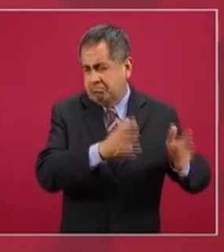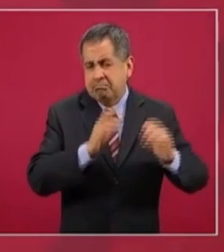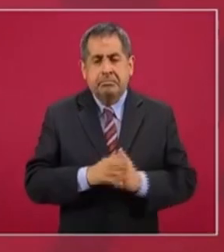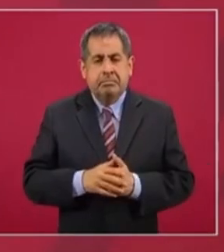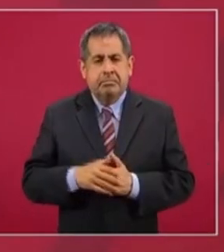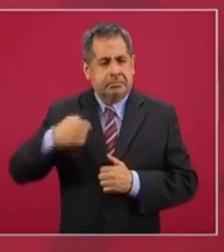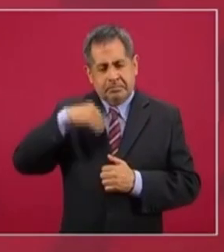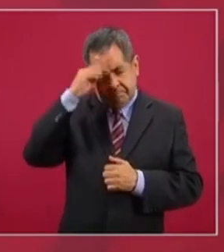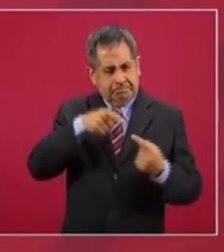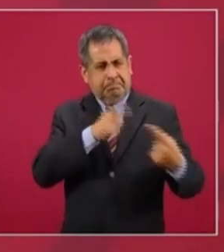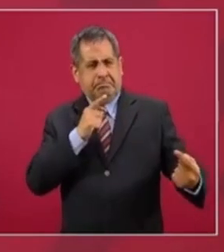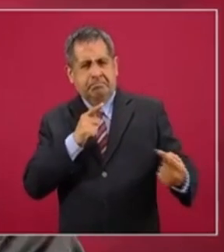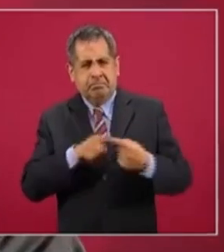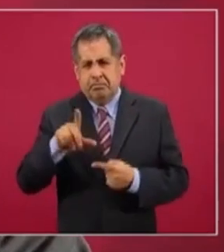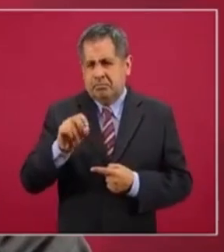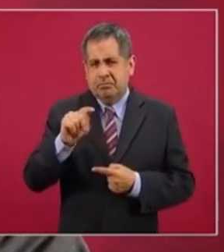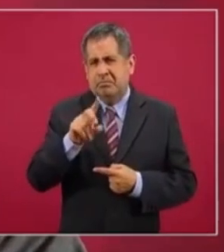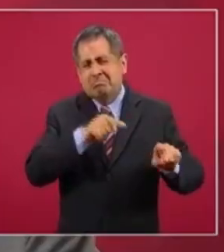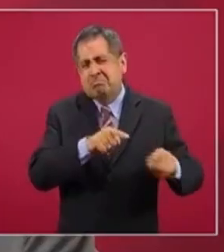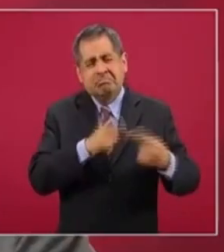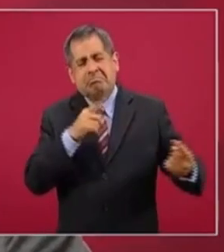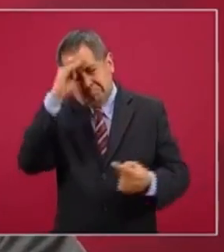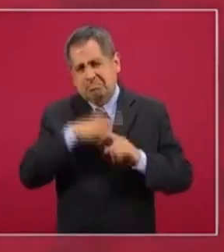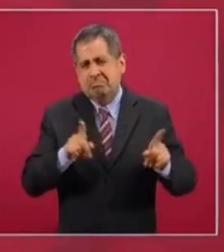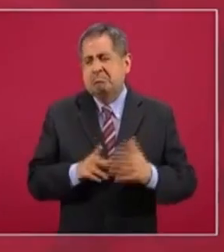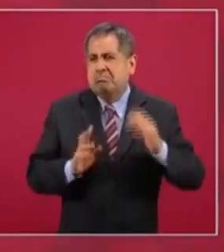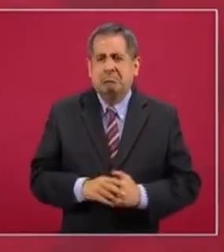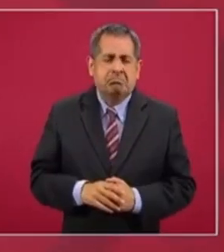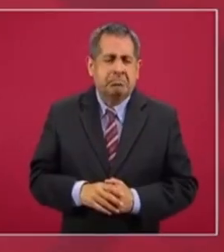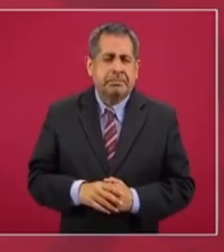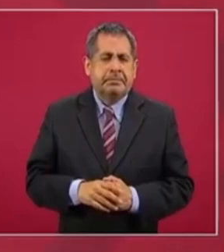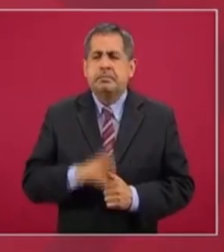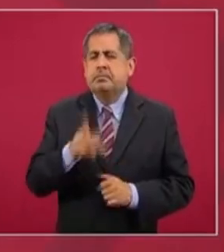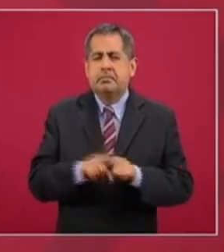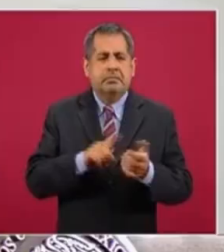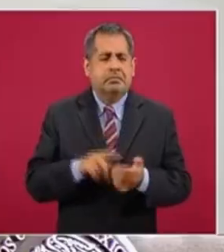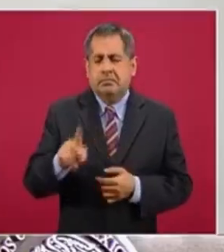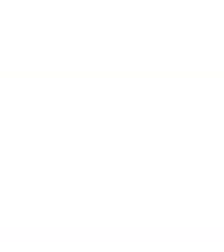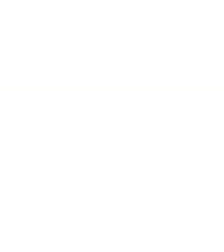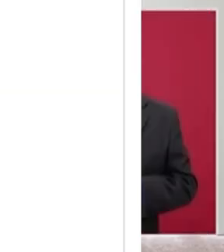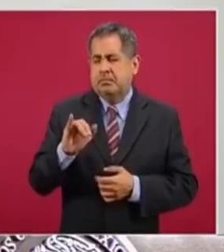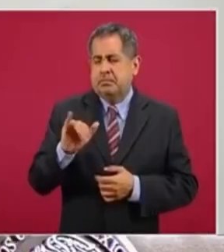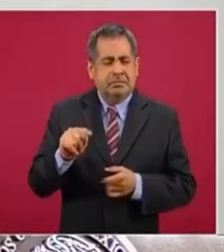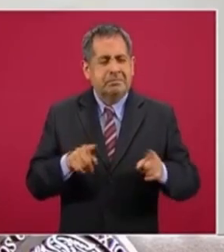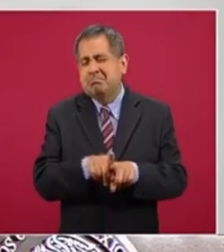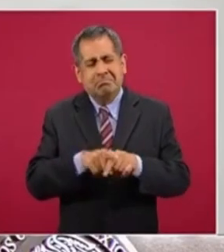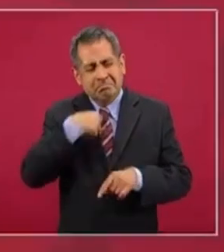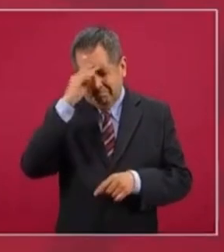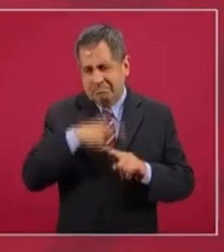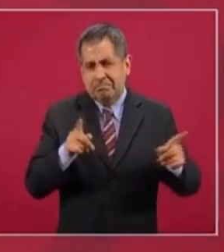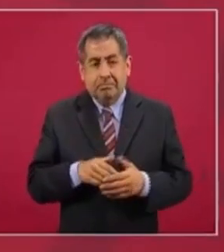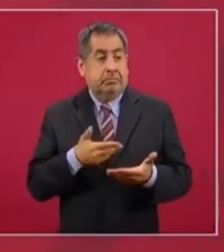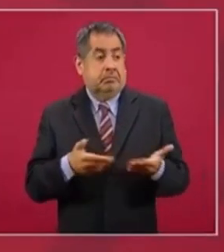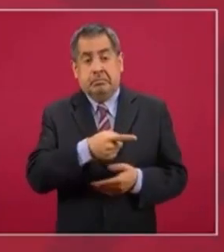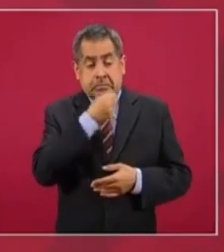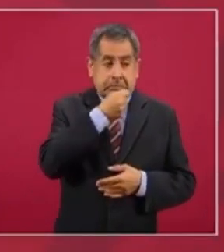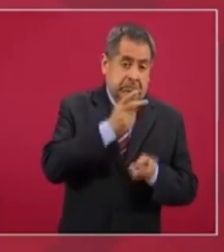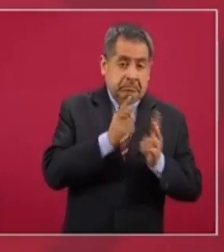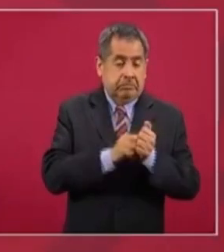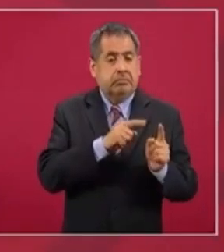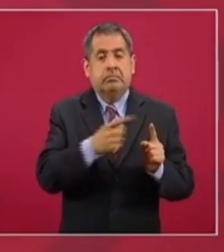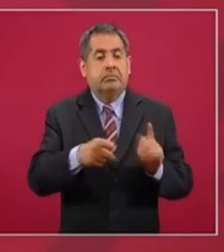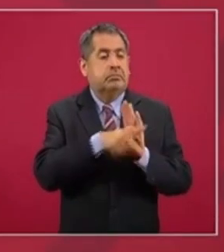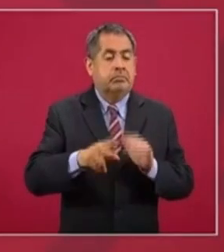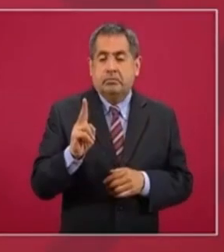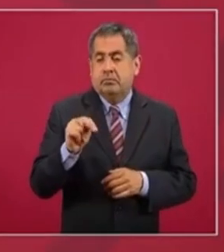Yo tengo diferencias con Loret de Mola desde hace tiempo, como con Pablo Iriad, que ahora le da una entrevista